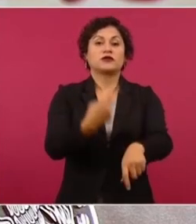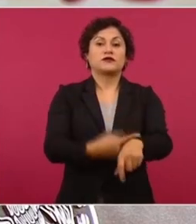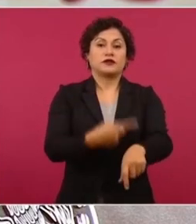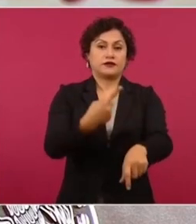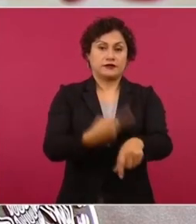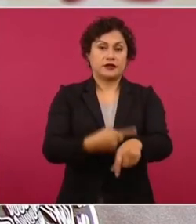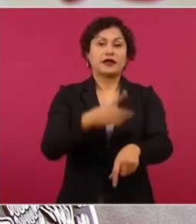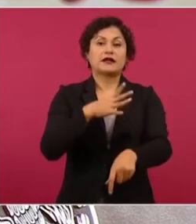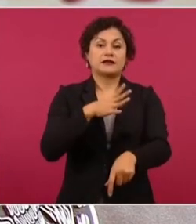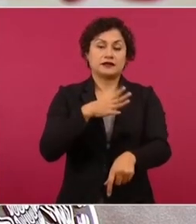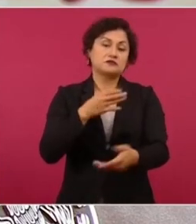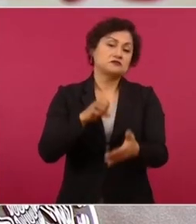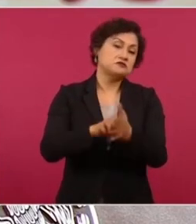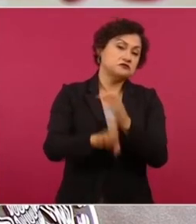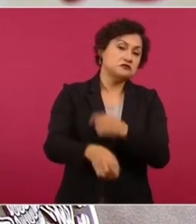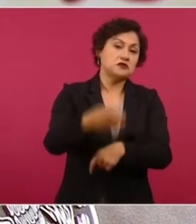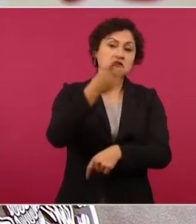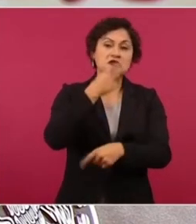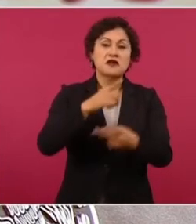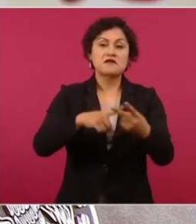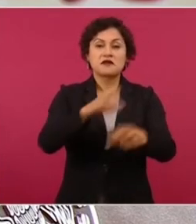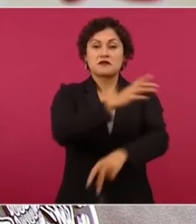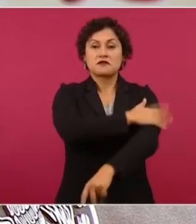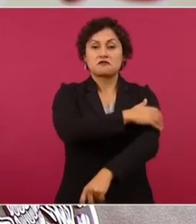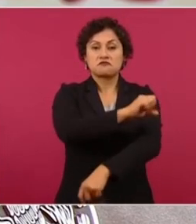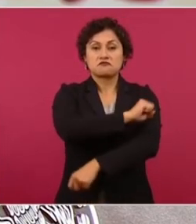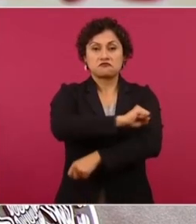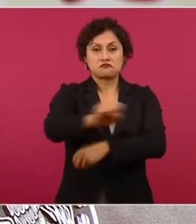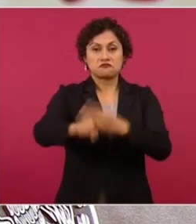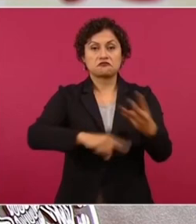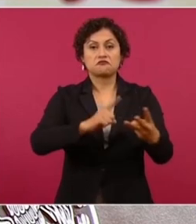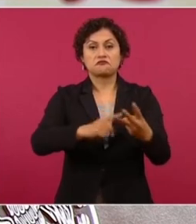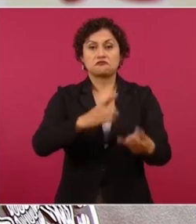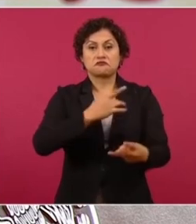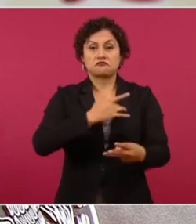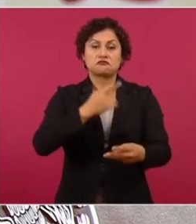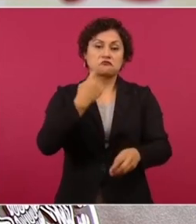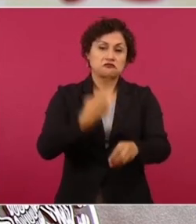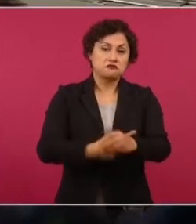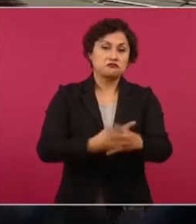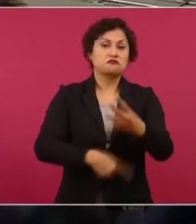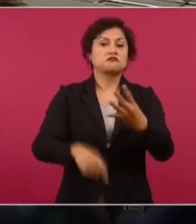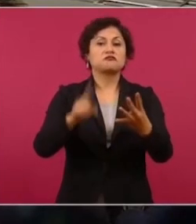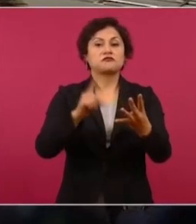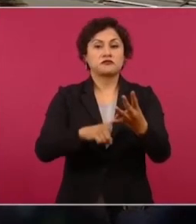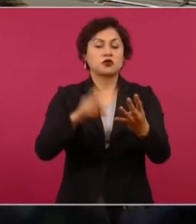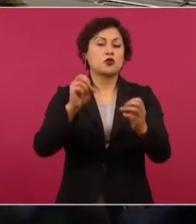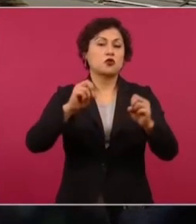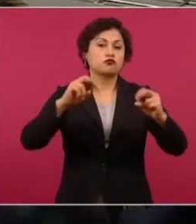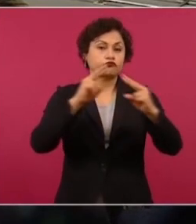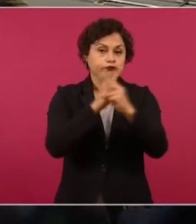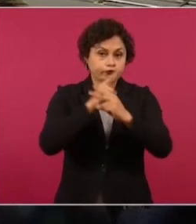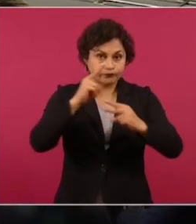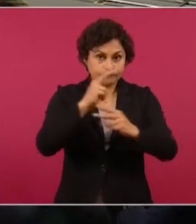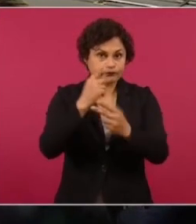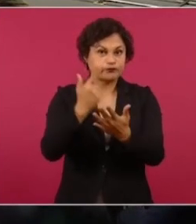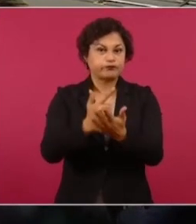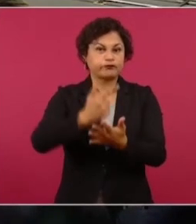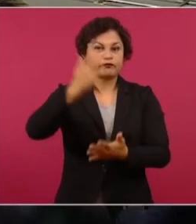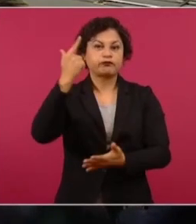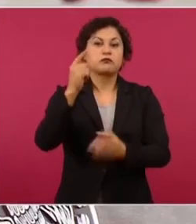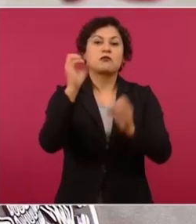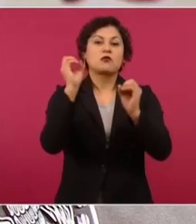veces: diabetes, hipertensión, enfermedad cardiovascular o pulmonar crónica, o personas que tienen